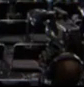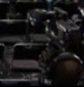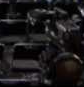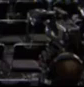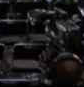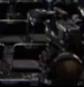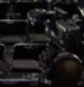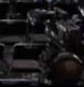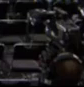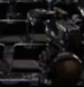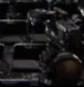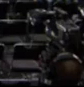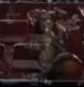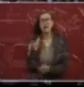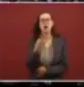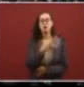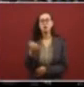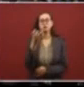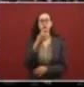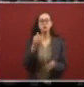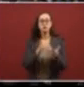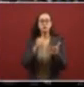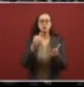cerca de 400 millones de dólares.